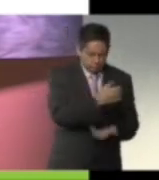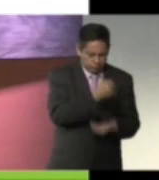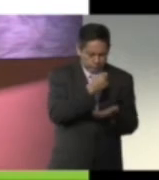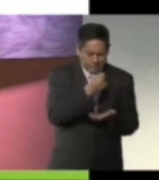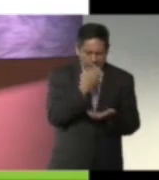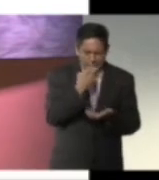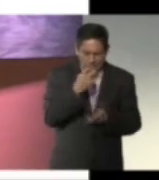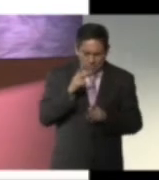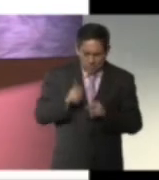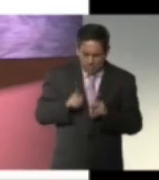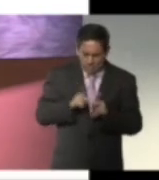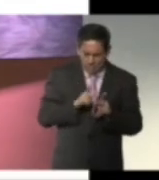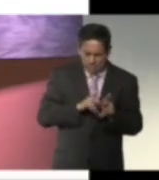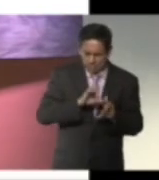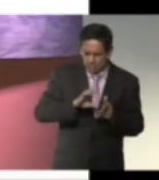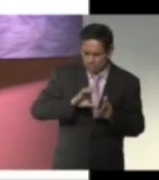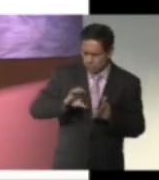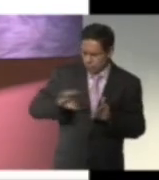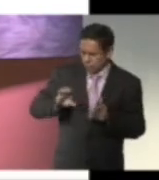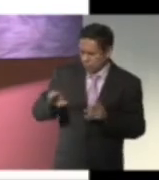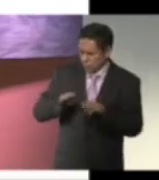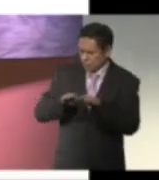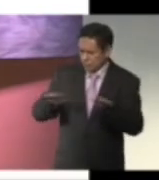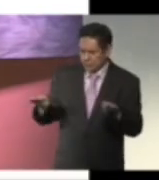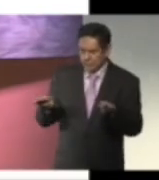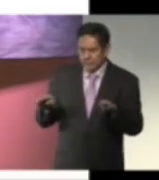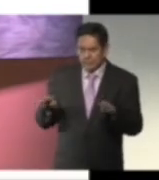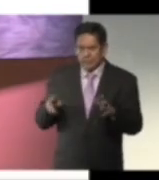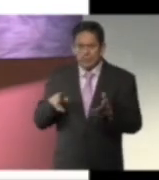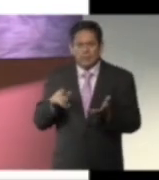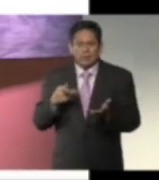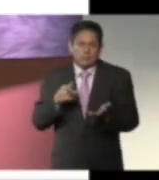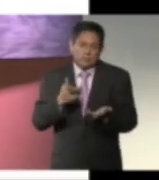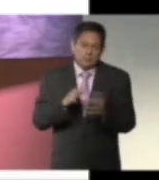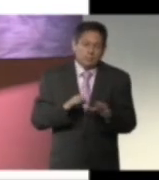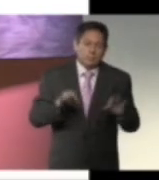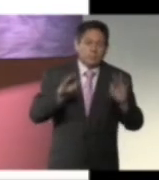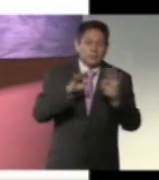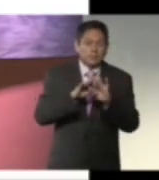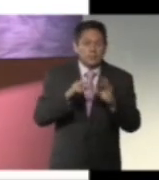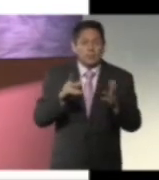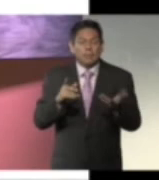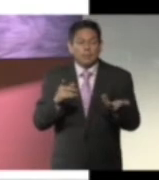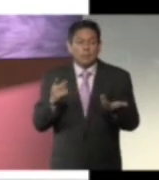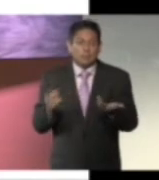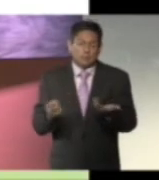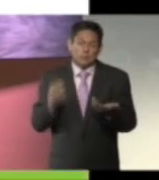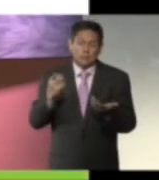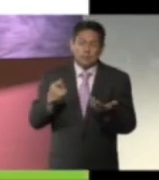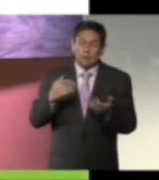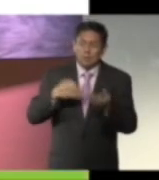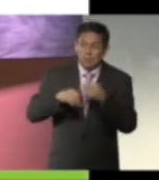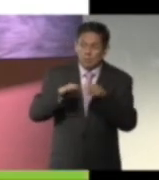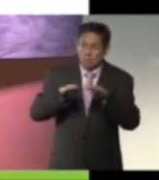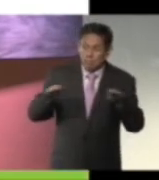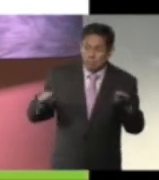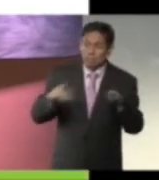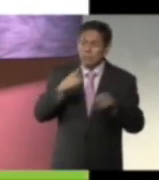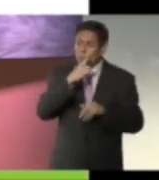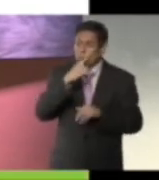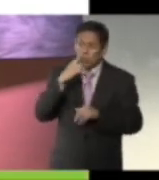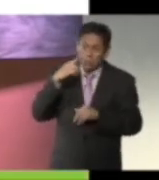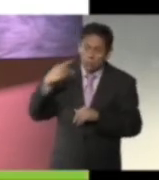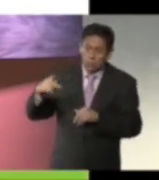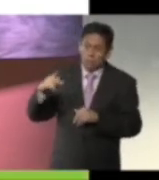sociedades? Entonces, la perspectiva de género, la igualdad, tienen que estar, la perspectiva de derechos humanos, en todos los sectores, en todas las